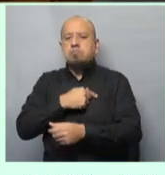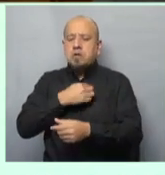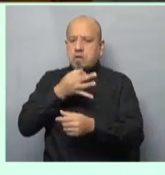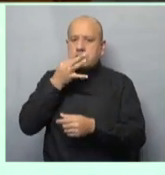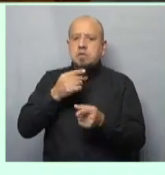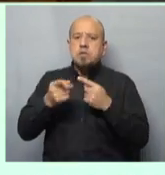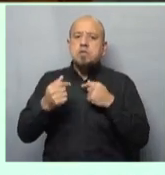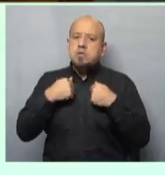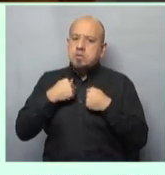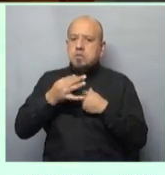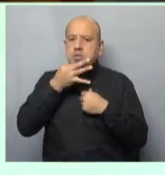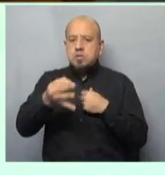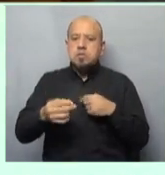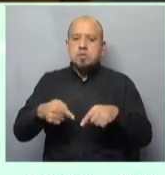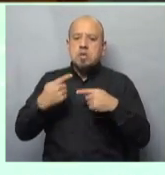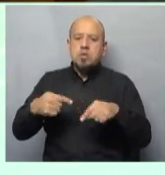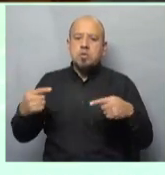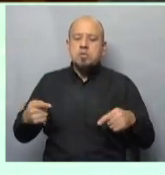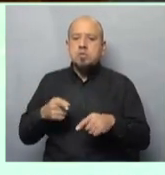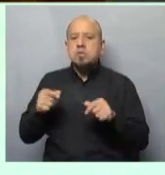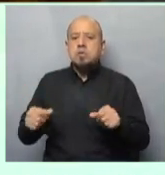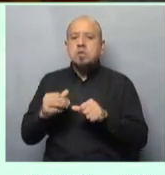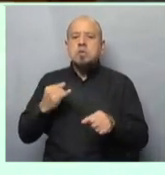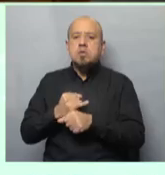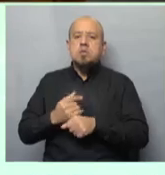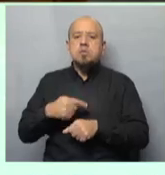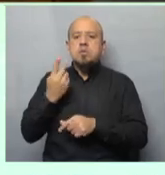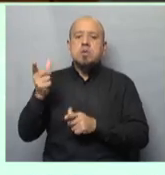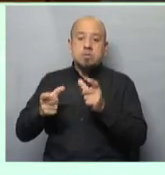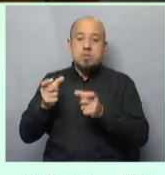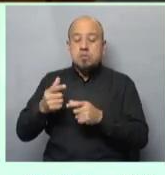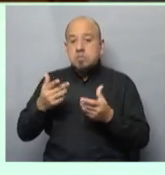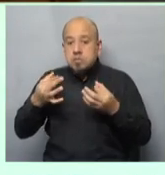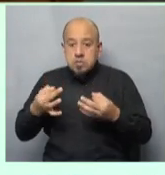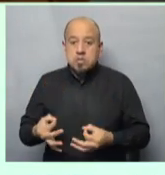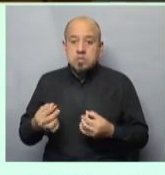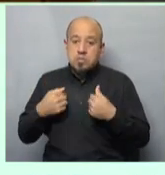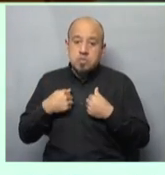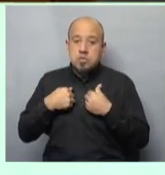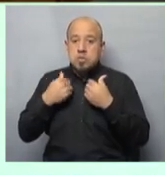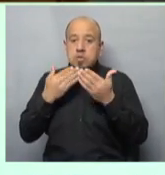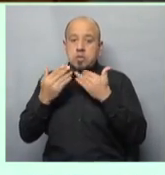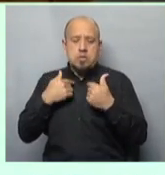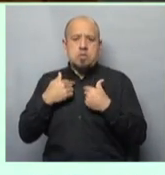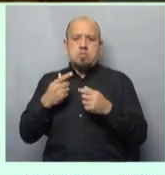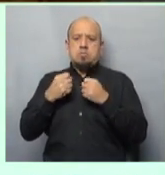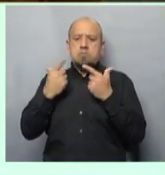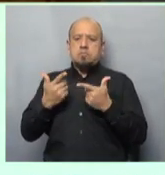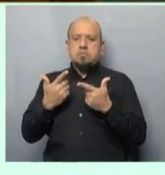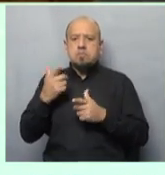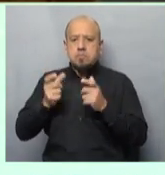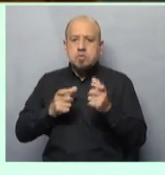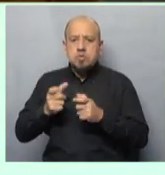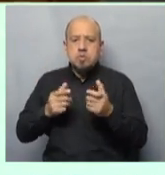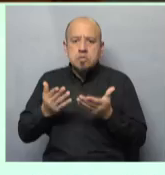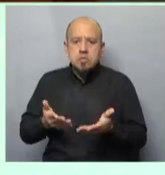las cosas que me parece que están haciendo mal con respecto a mí y con otras personas, porque la verdad que cuando hablé públicamente me sorprendió la cantidad de gente que también ha